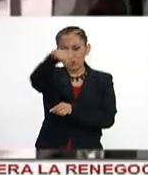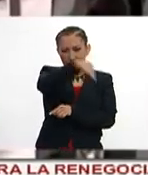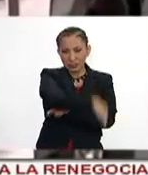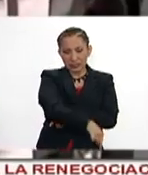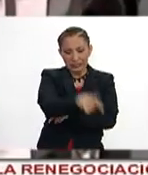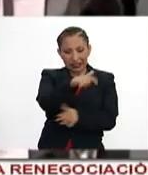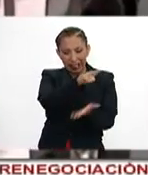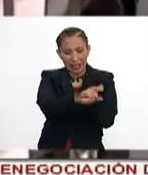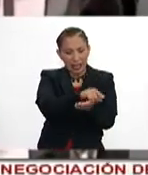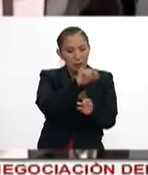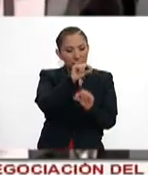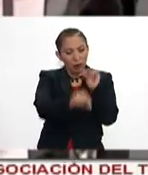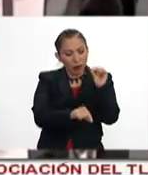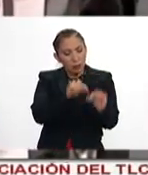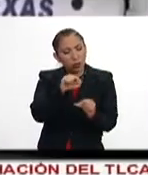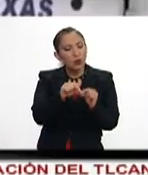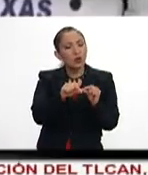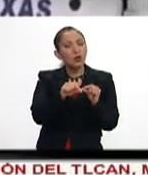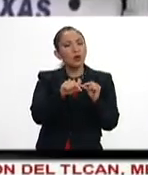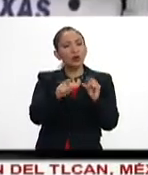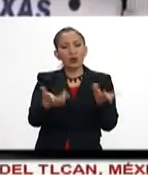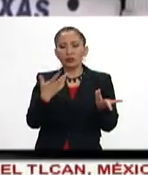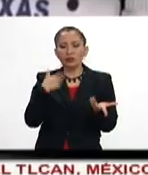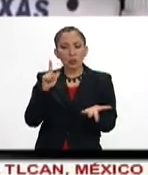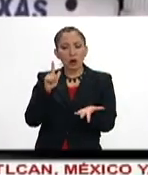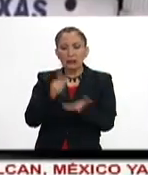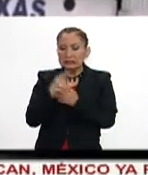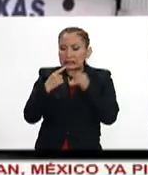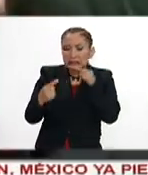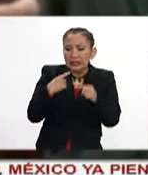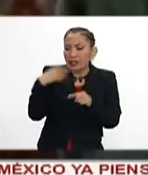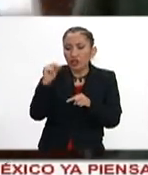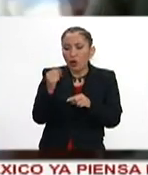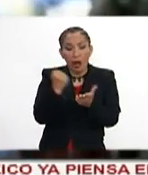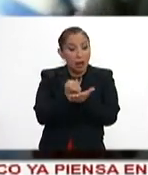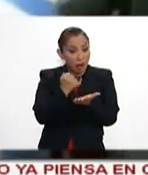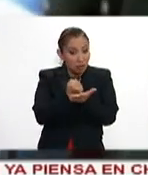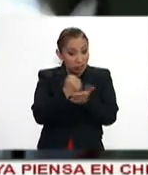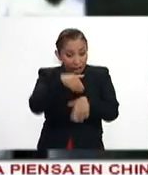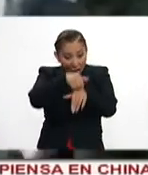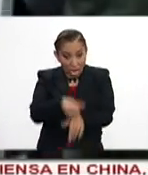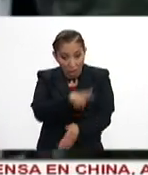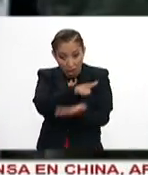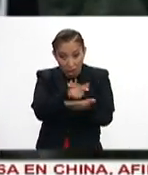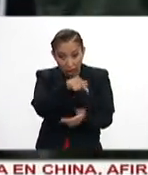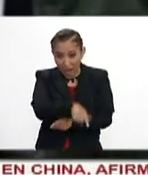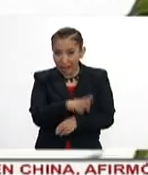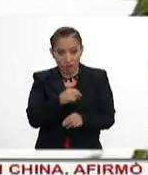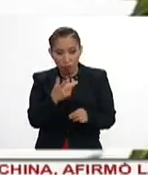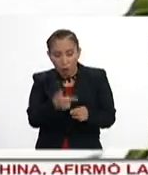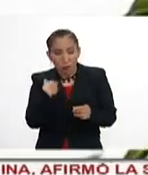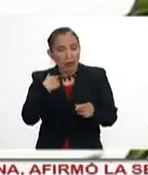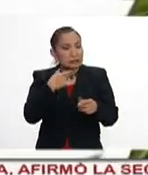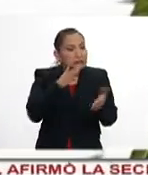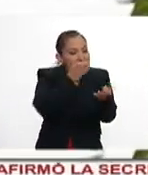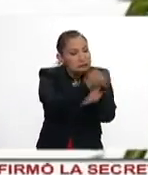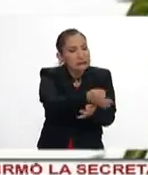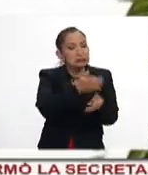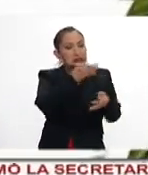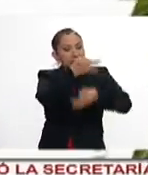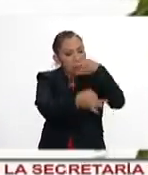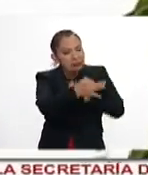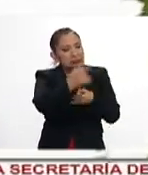ley van mermando medios legales para no tener que acatar con estas disposiciones que los obligan